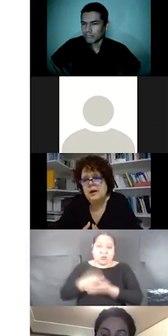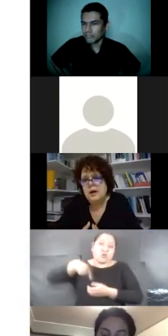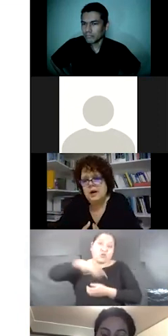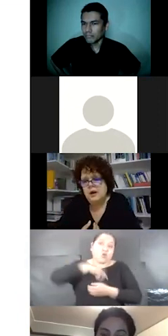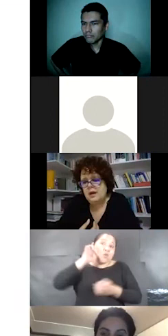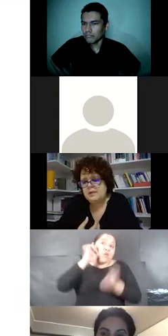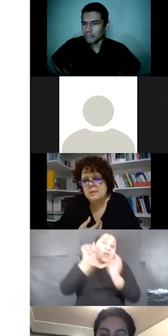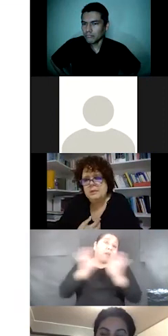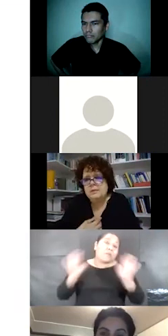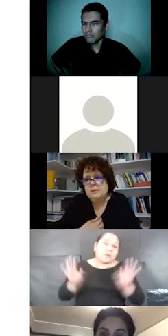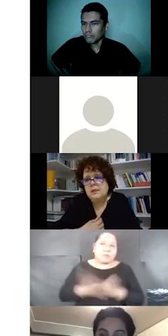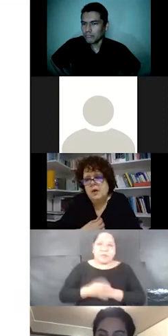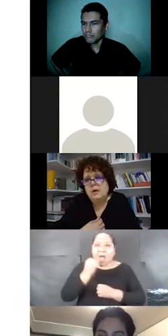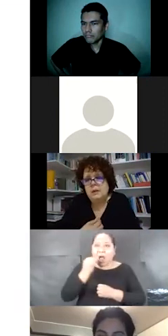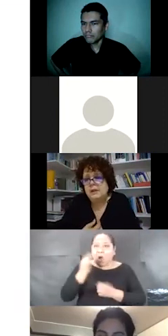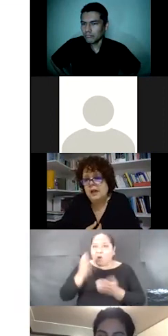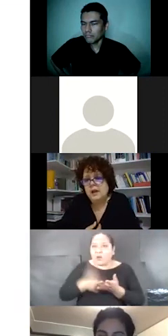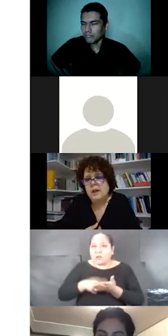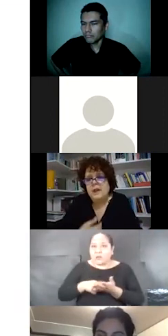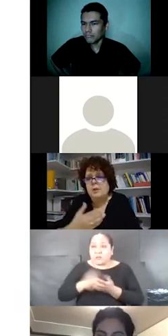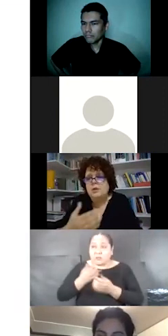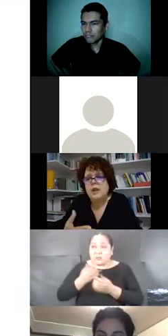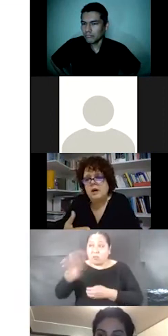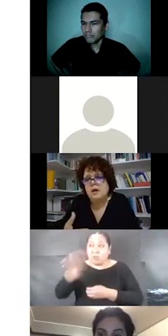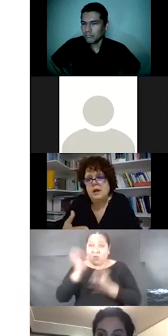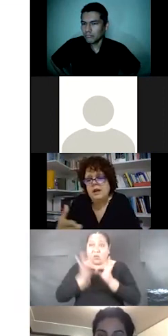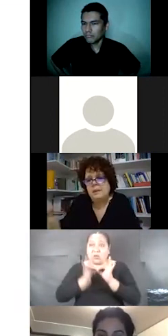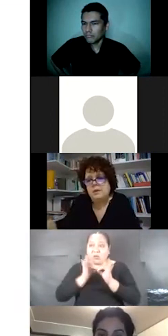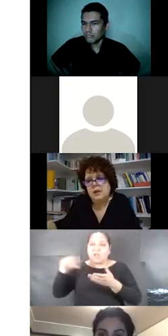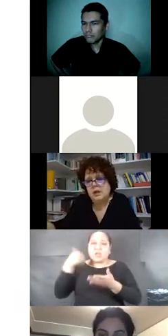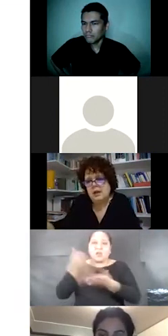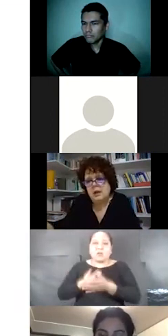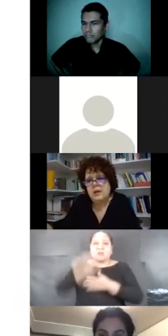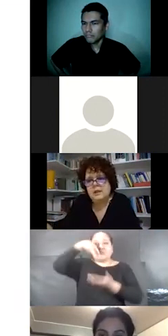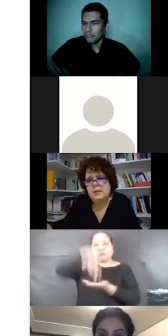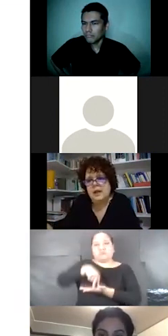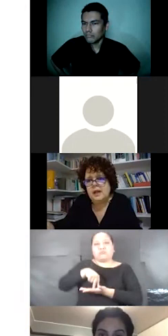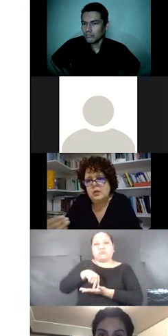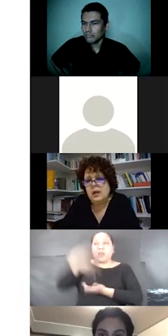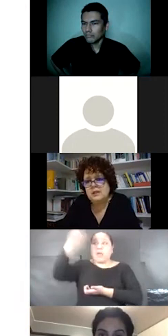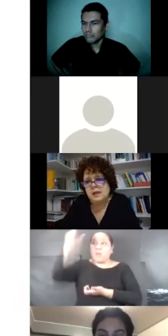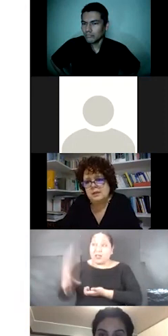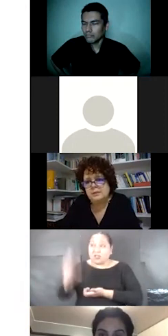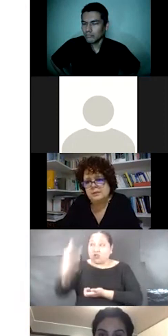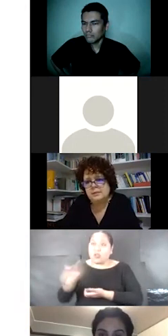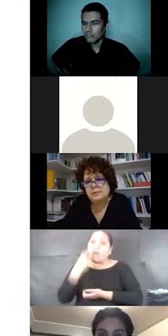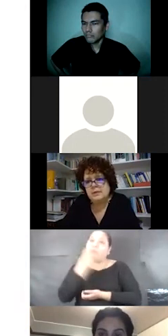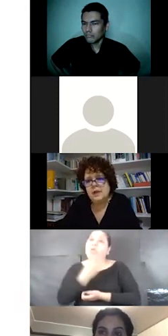llaman, a veces me han mandado a interpretar, y cuando llego, la persona a que le voy a interpretar es